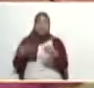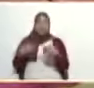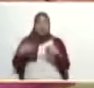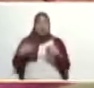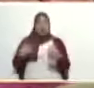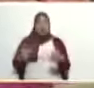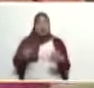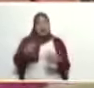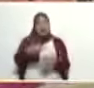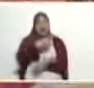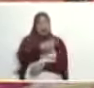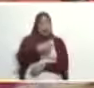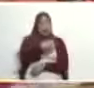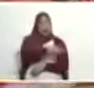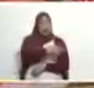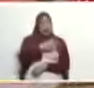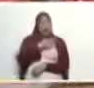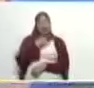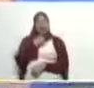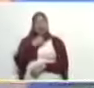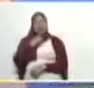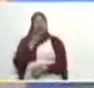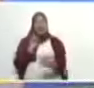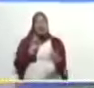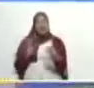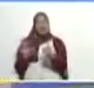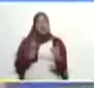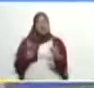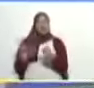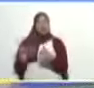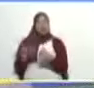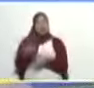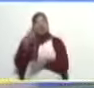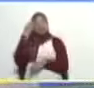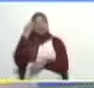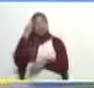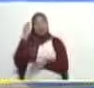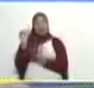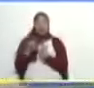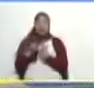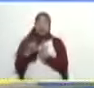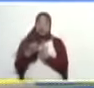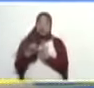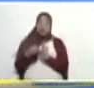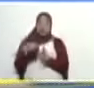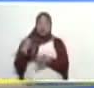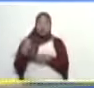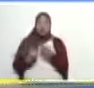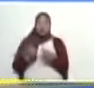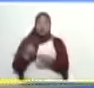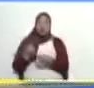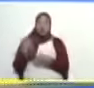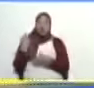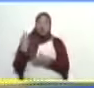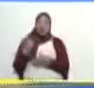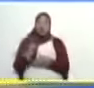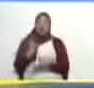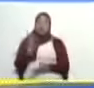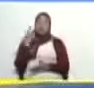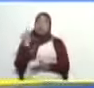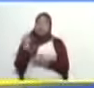Me gusta discutir todo esto con ustedes para que todos sepamos dónde estamos parados, para dónde vamos, qué